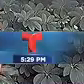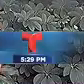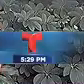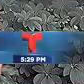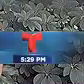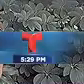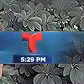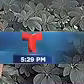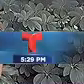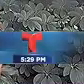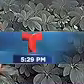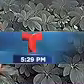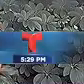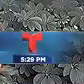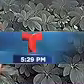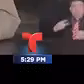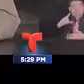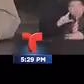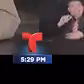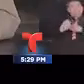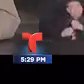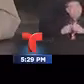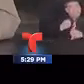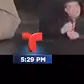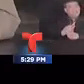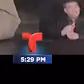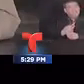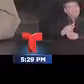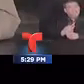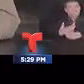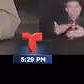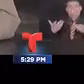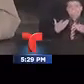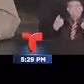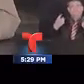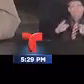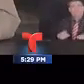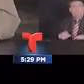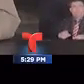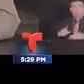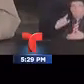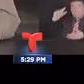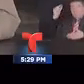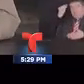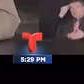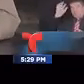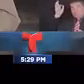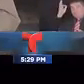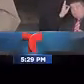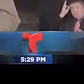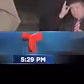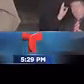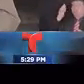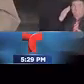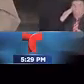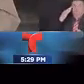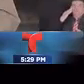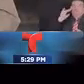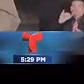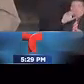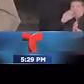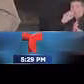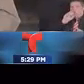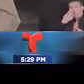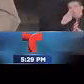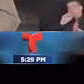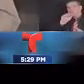de mañana, todos los puertorriqueños tendrían un plan de salud. Esto en unión al lo conocido Obamacare. Vamos a escuchar qué